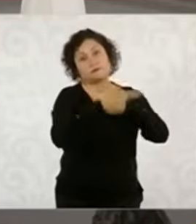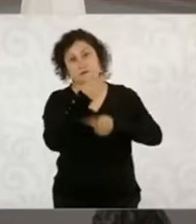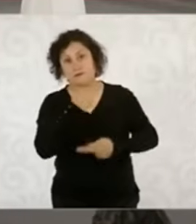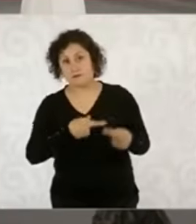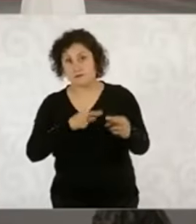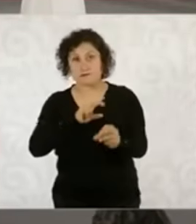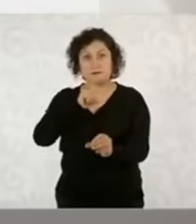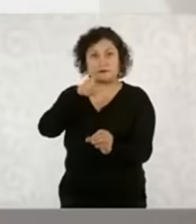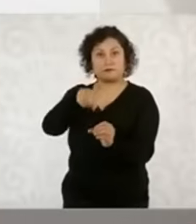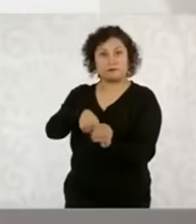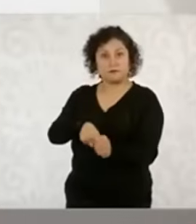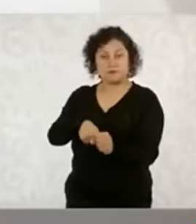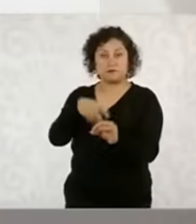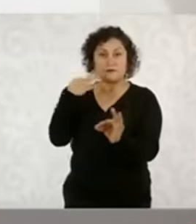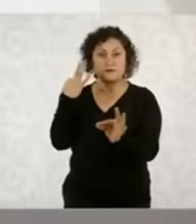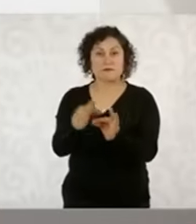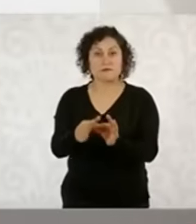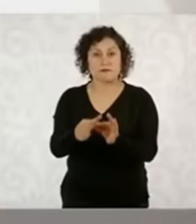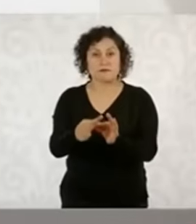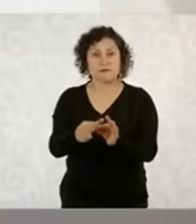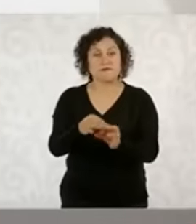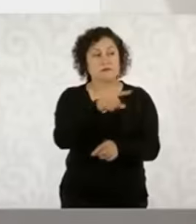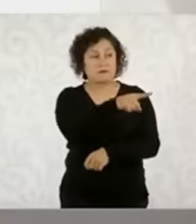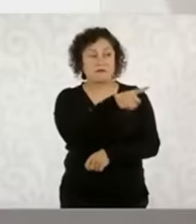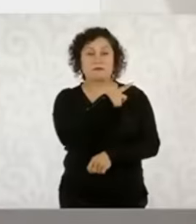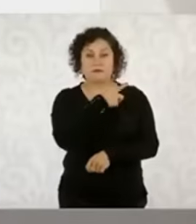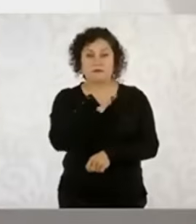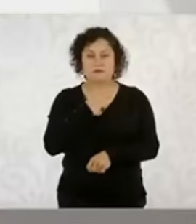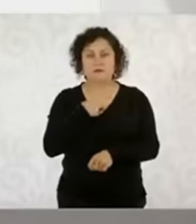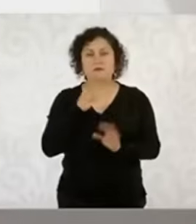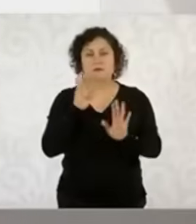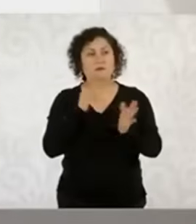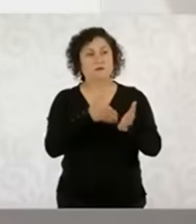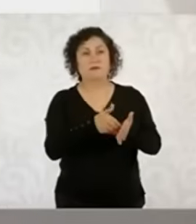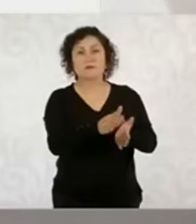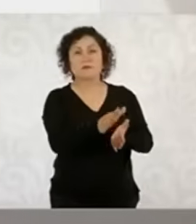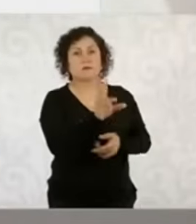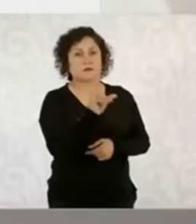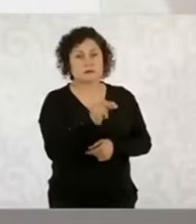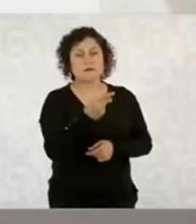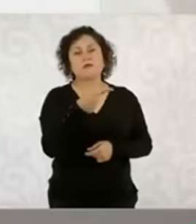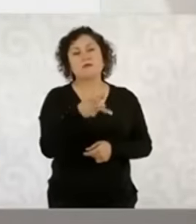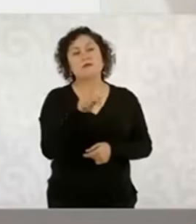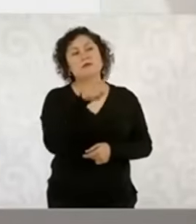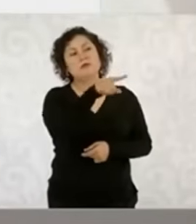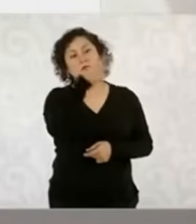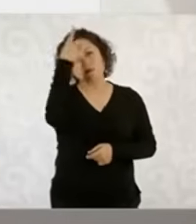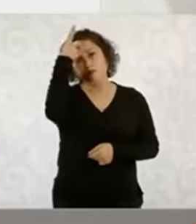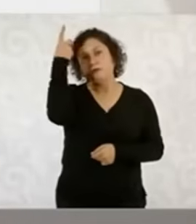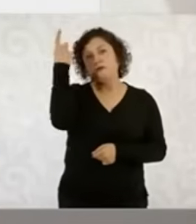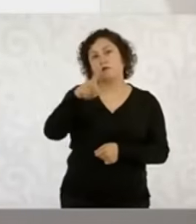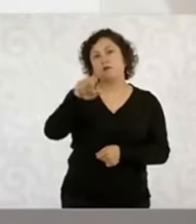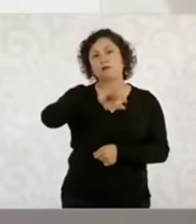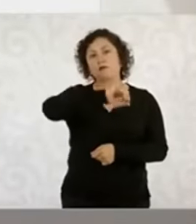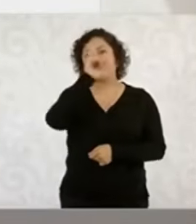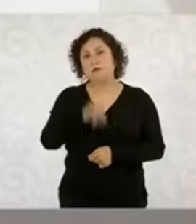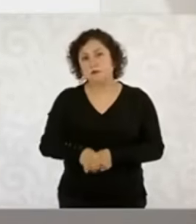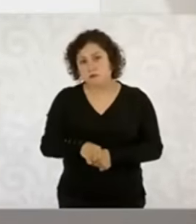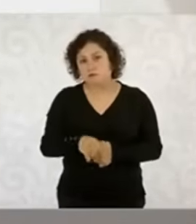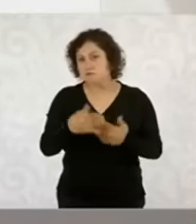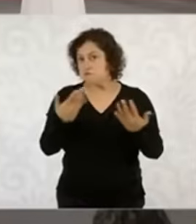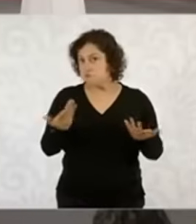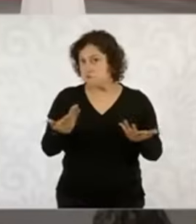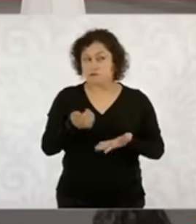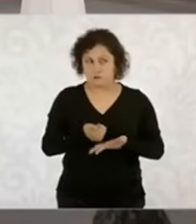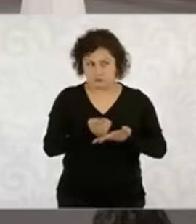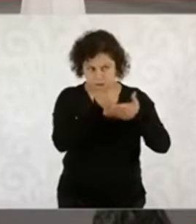nunca va a ser dueño de la vivienda. La puede ocupar, pero no va a ser de él. y lo que queremos es que sea de él. Y